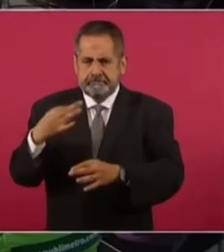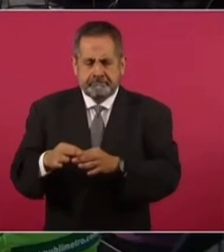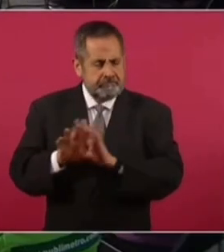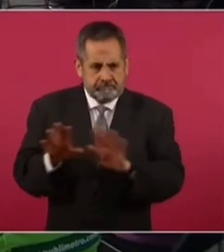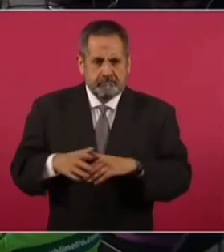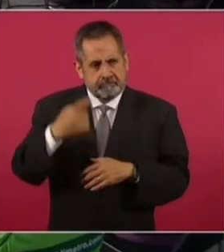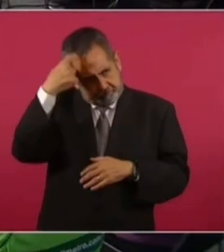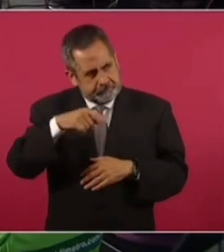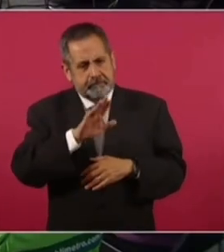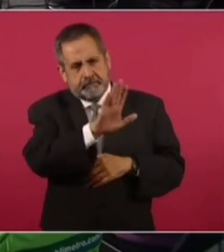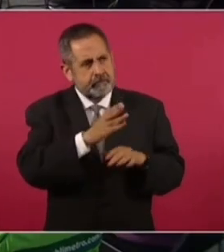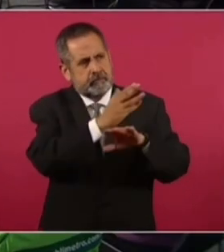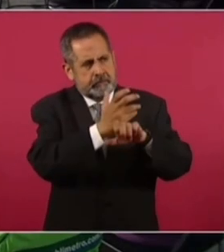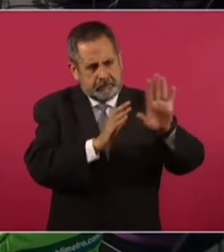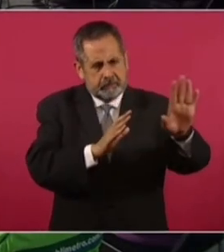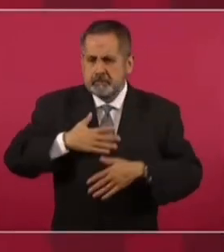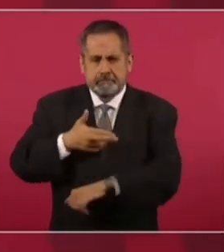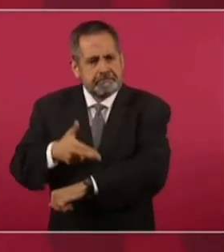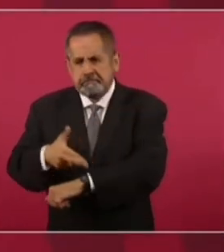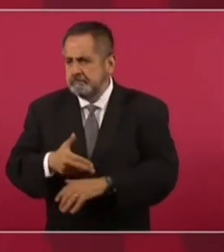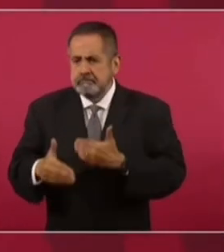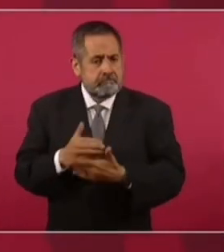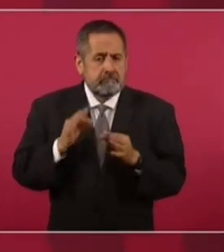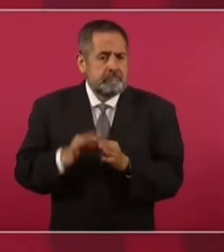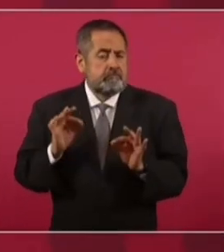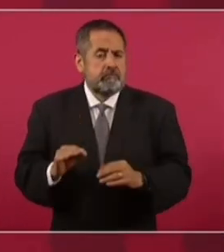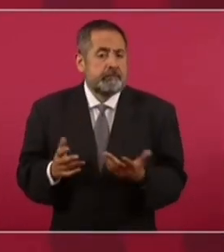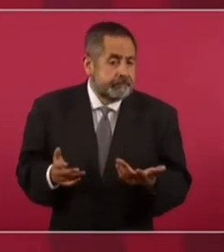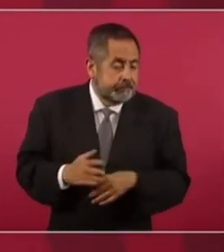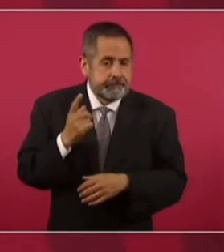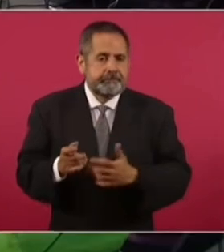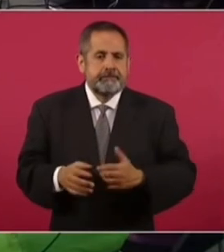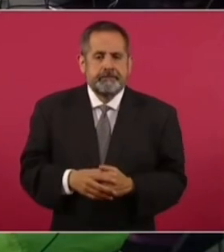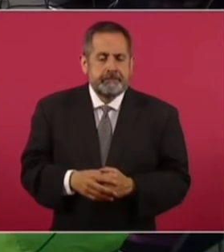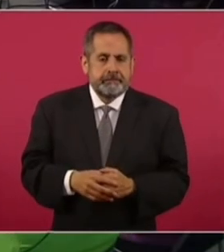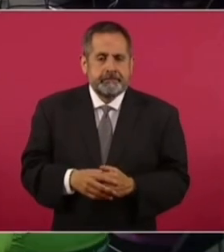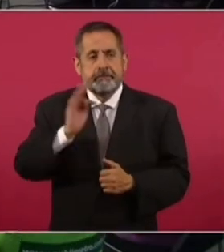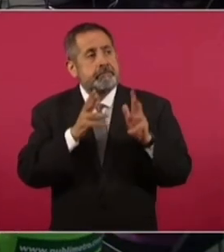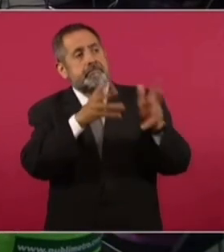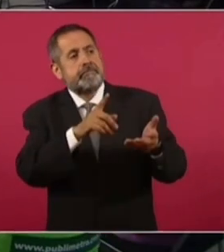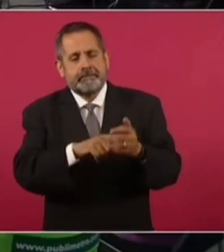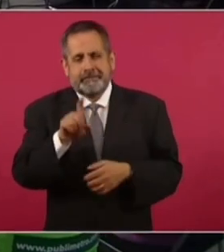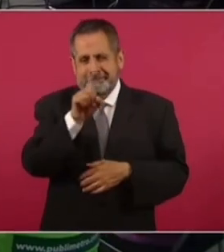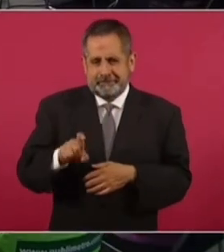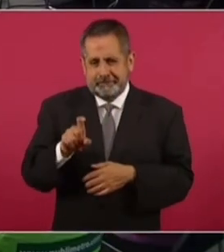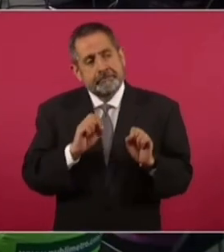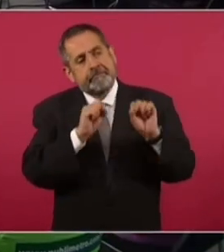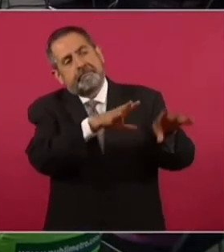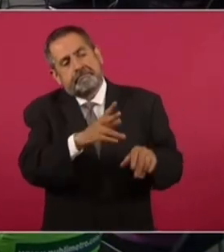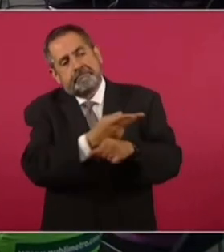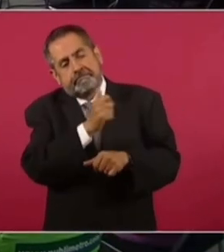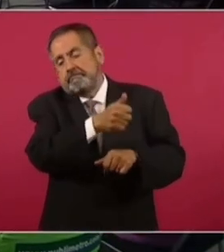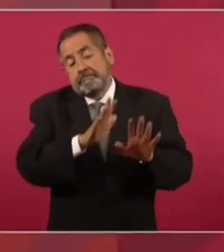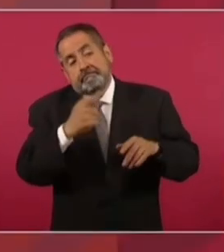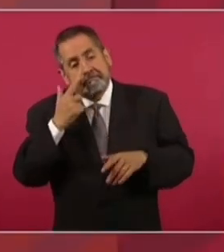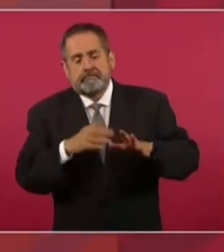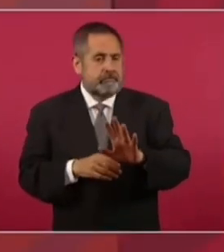con todo respeto a la autonomía del gobierno de Estados Unidos, en este caso, porque si se quedaba en Texas, como hay